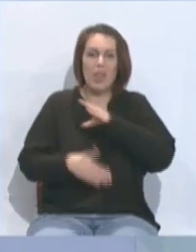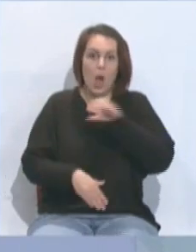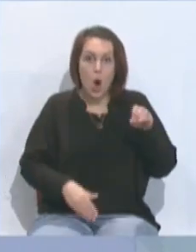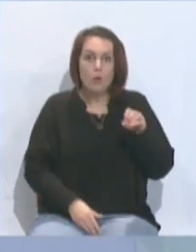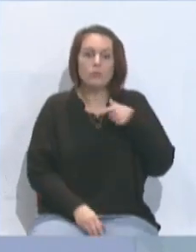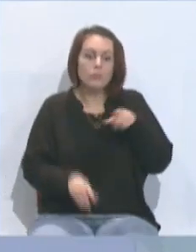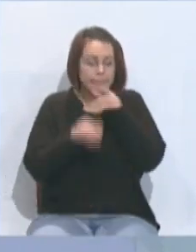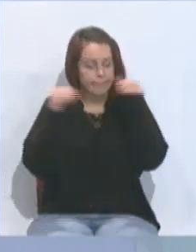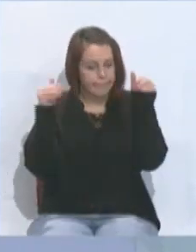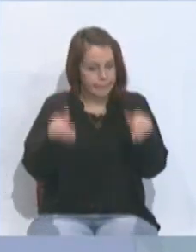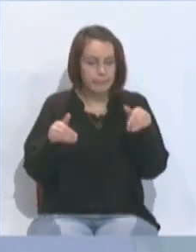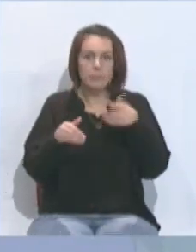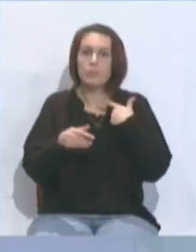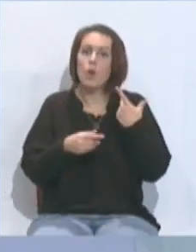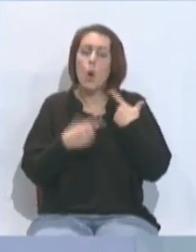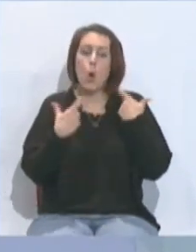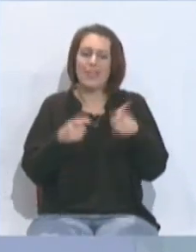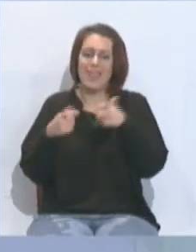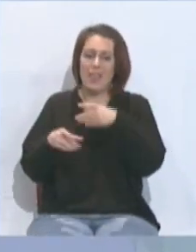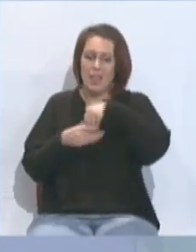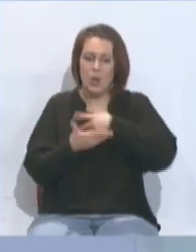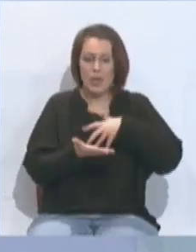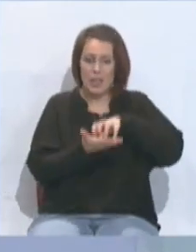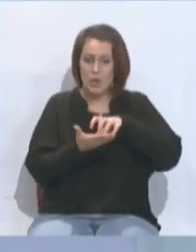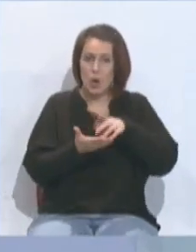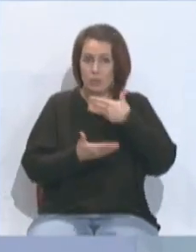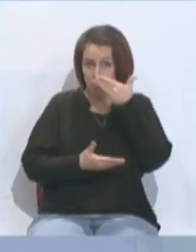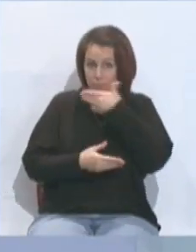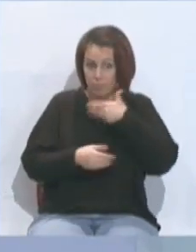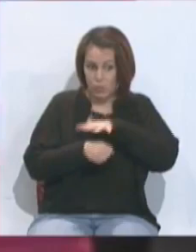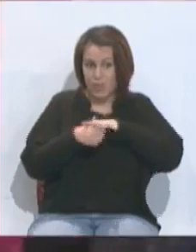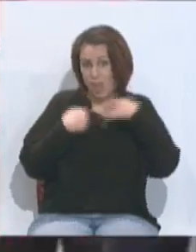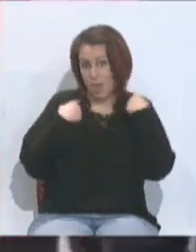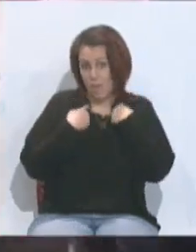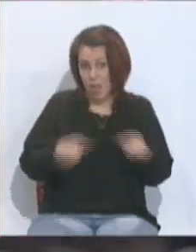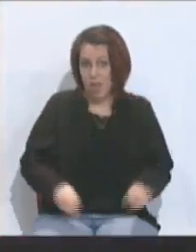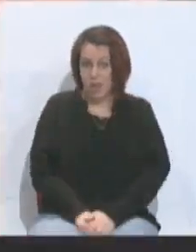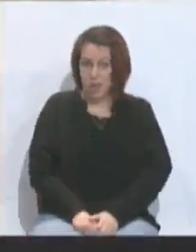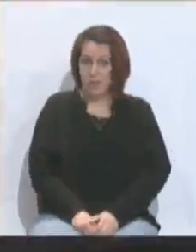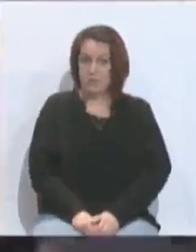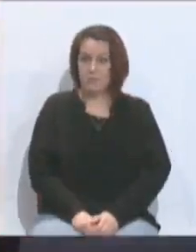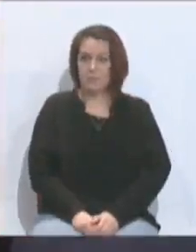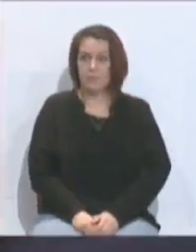que pone el foco en la pérdida de unidades en los centros escolares de la provincia.